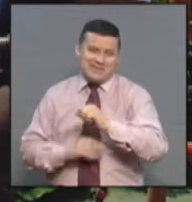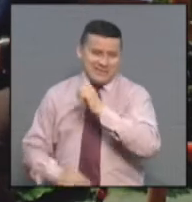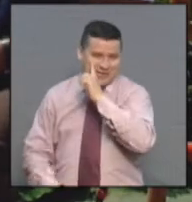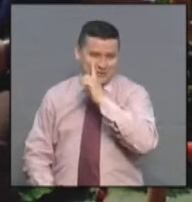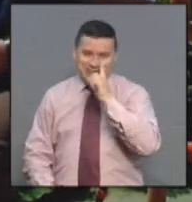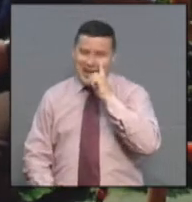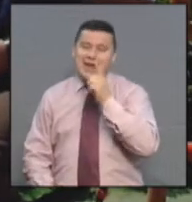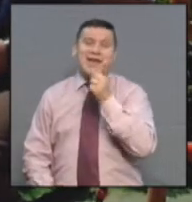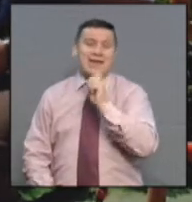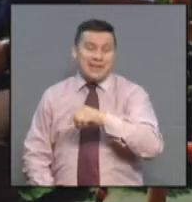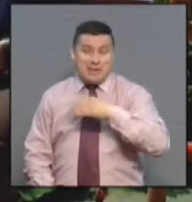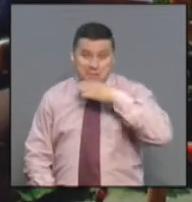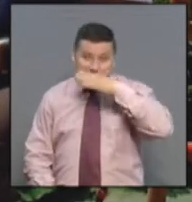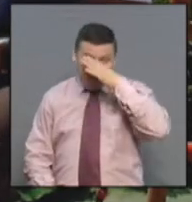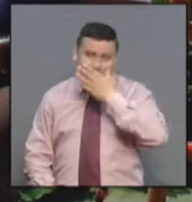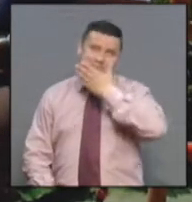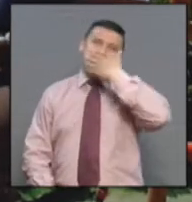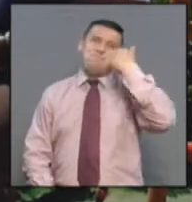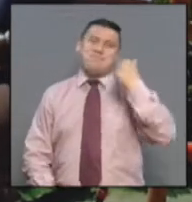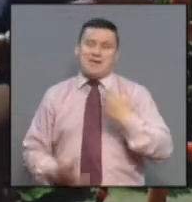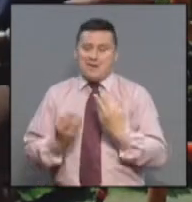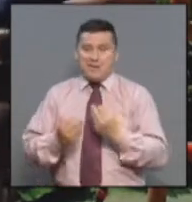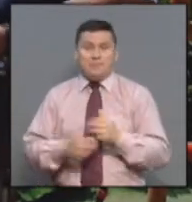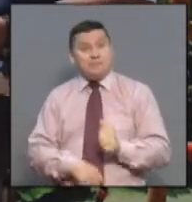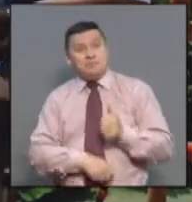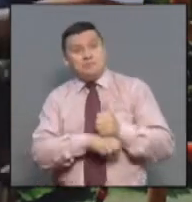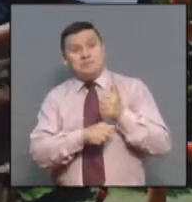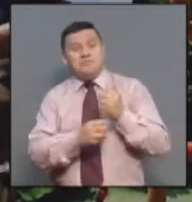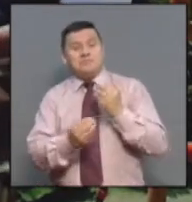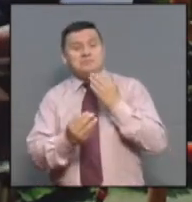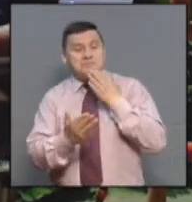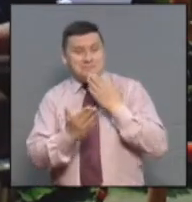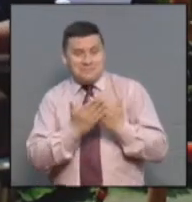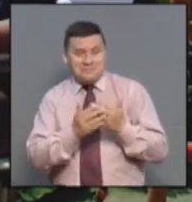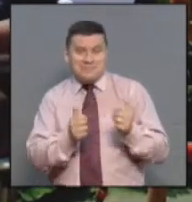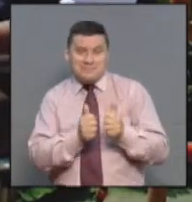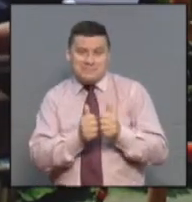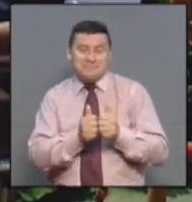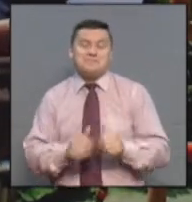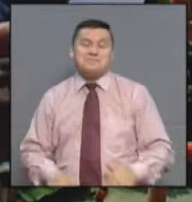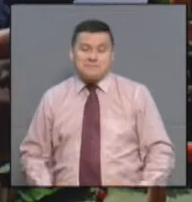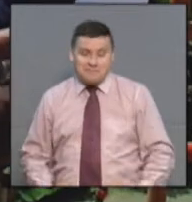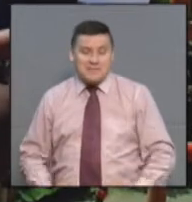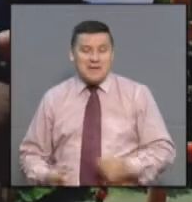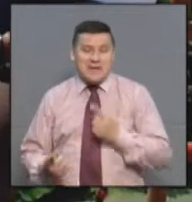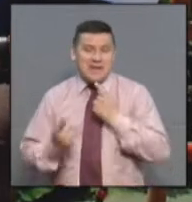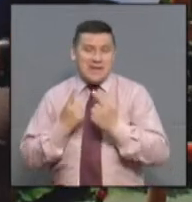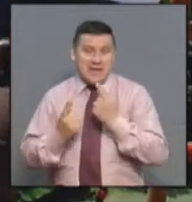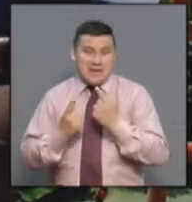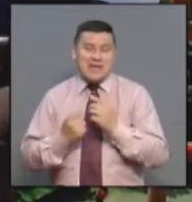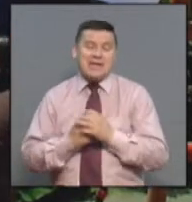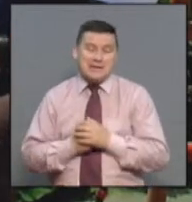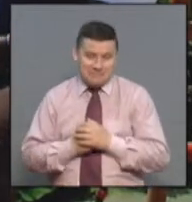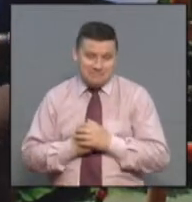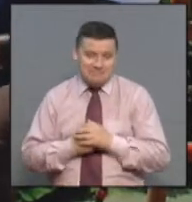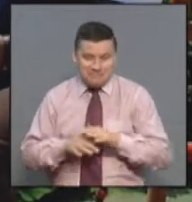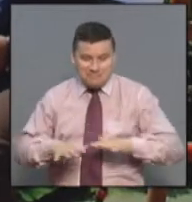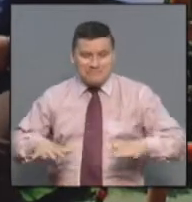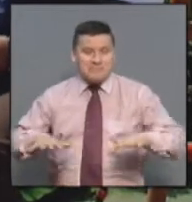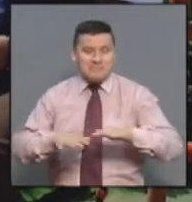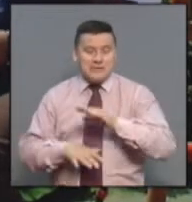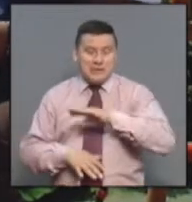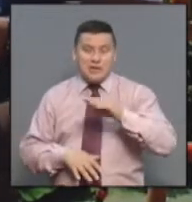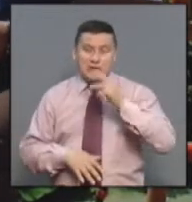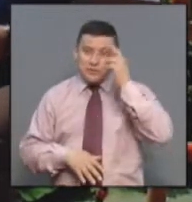mejores equipos que hay en Colombia. Bueno, directora, pues muchísimas gracias por habernos acompañado en Diálogo Público en la Territorial